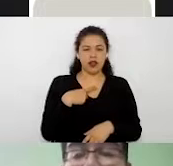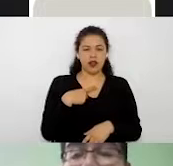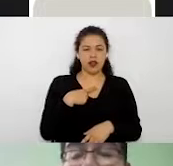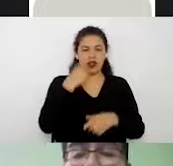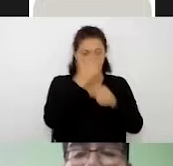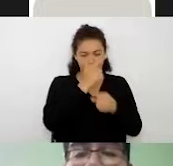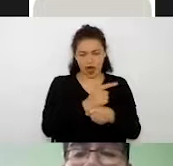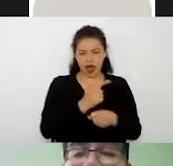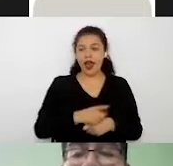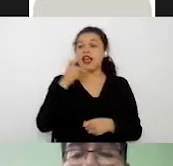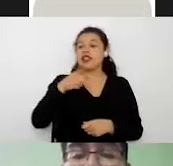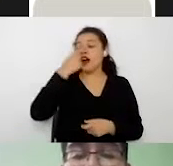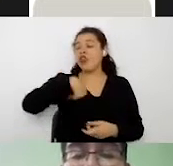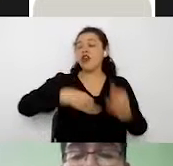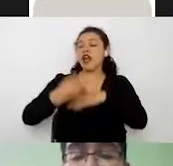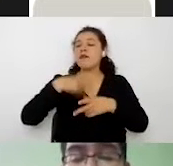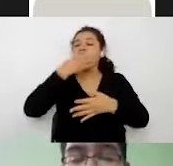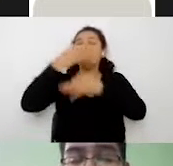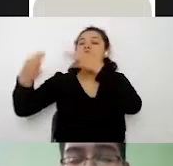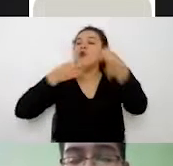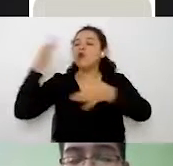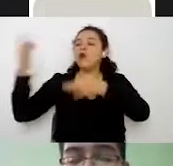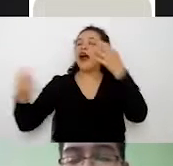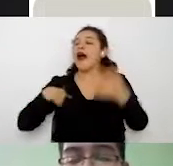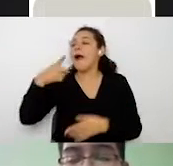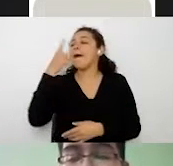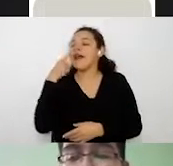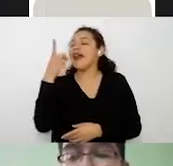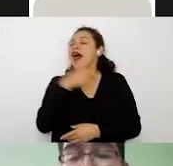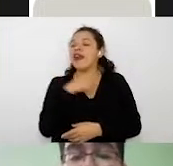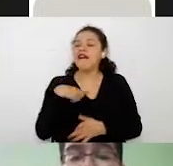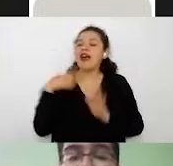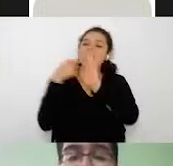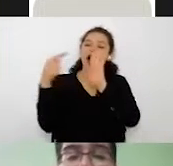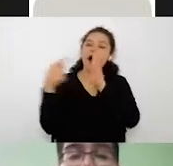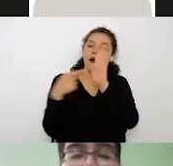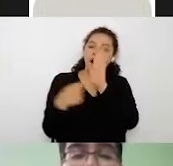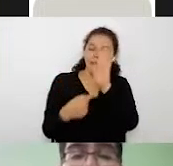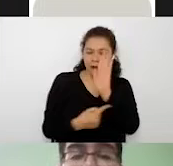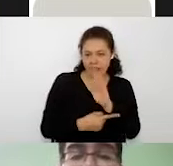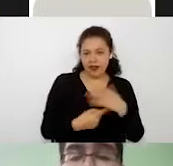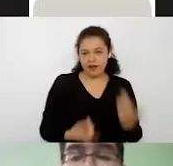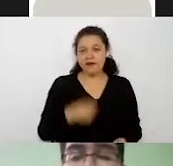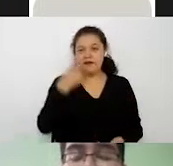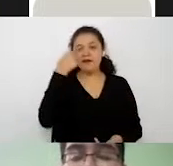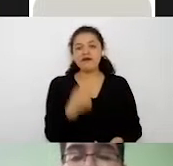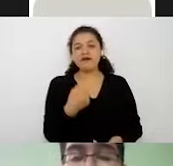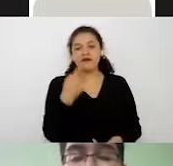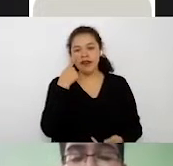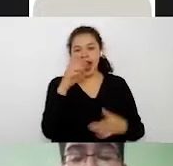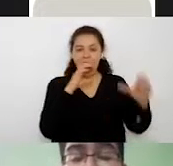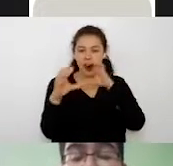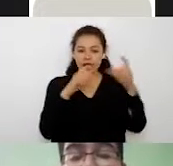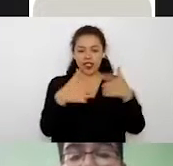todo el mundo sepa qué es lo que se tiene que hacer. La brigada de comunicación, en cuanto